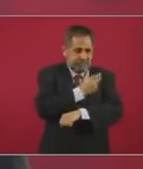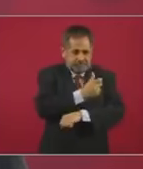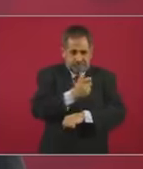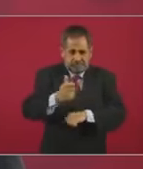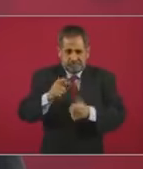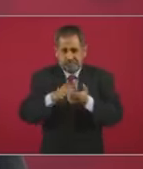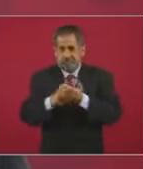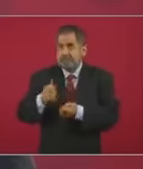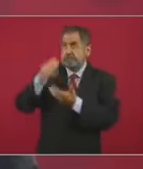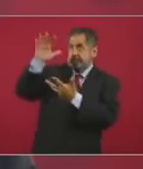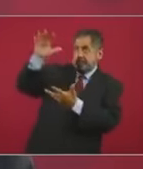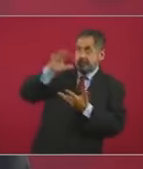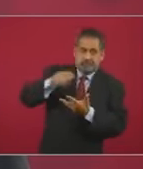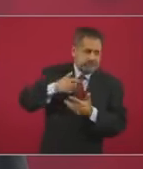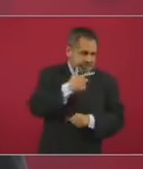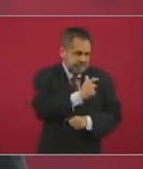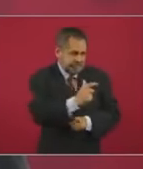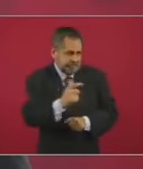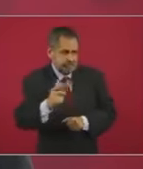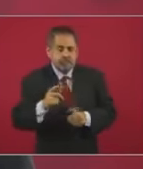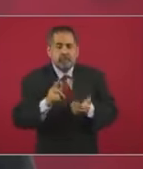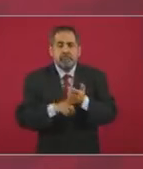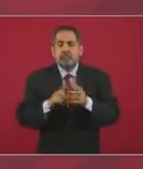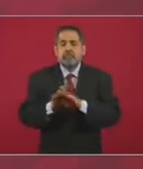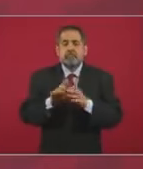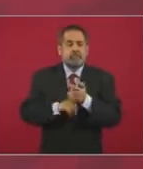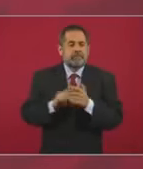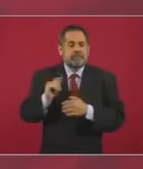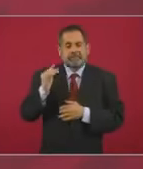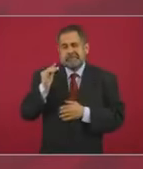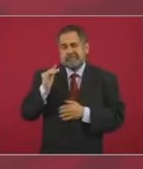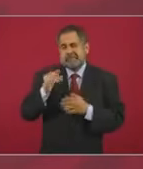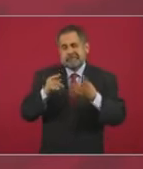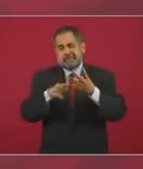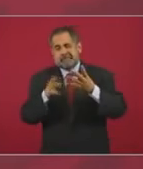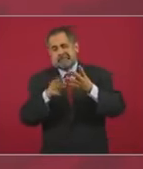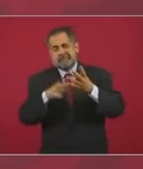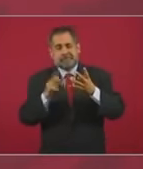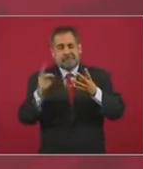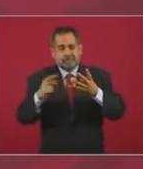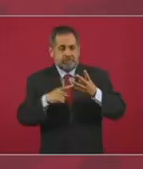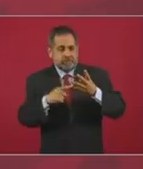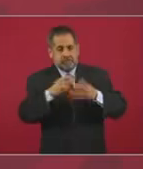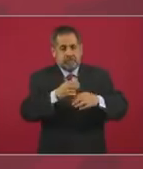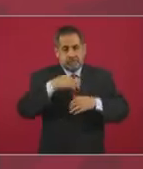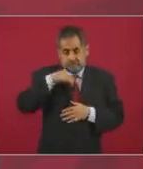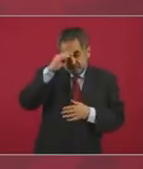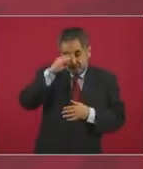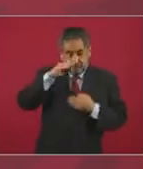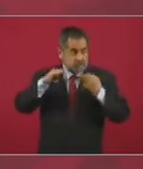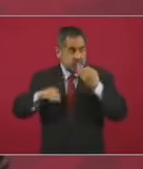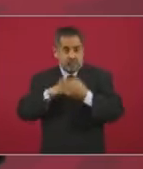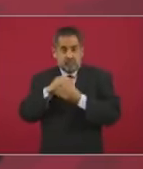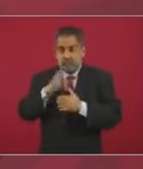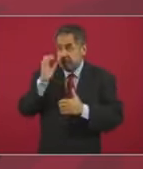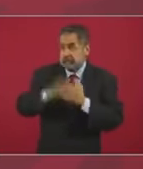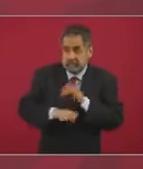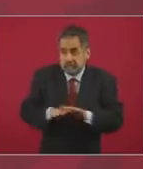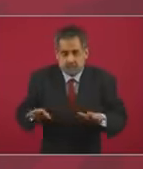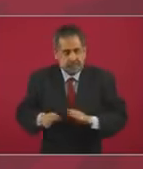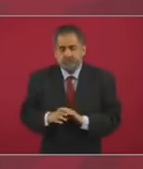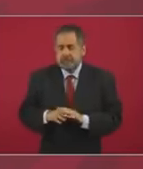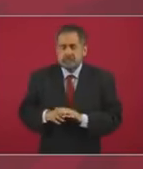primera dotación, que será en los últimos días del mes de diciembre, no pensar que es toda la vacunación.